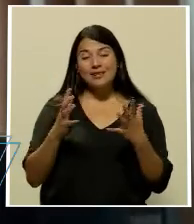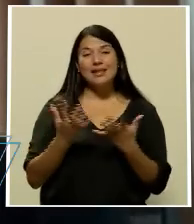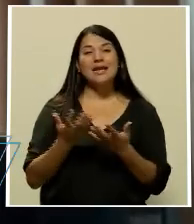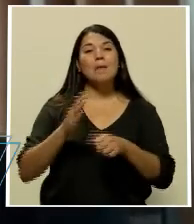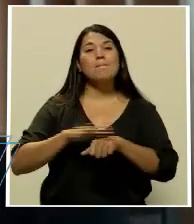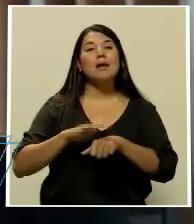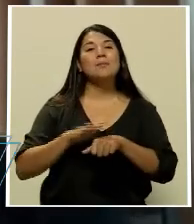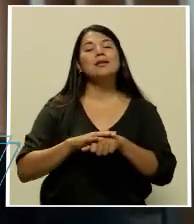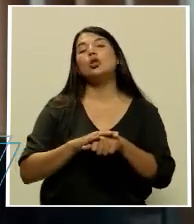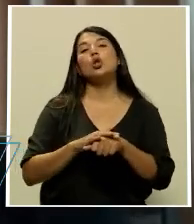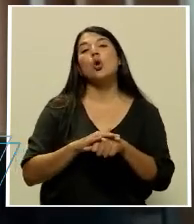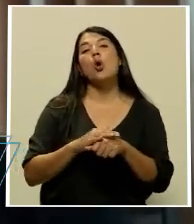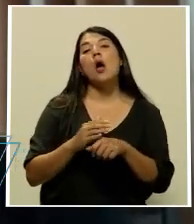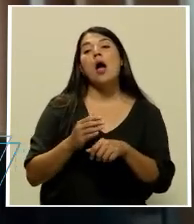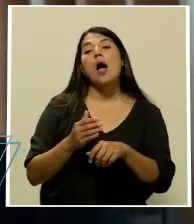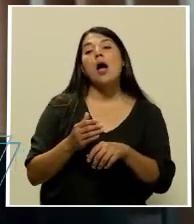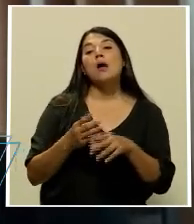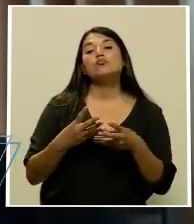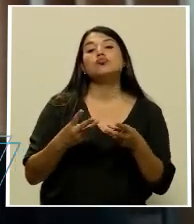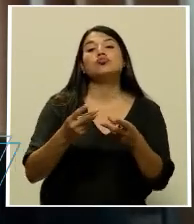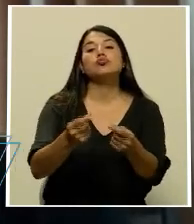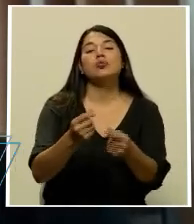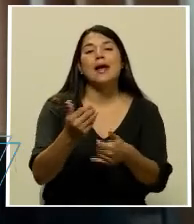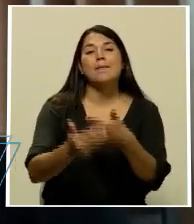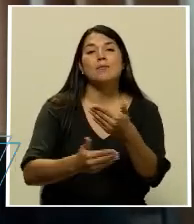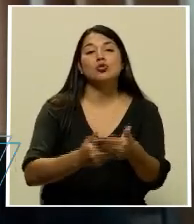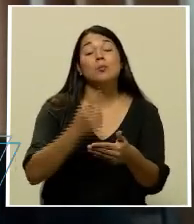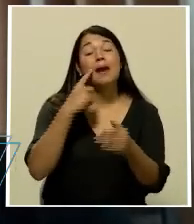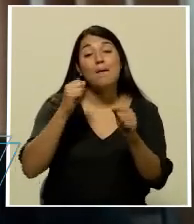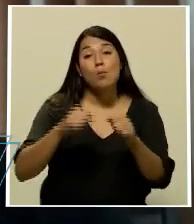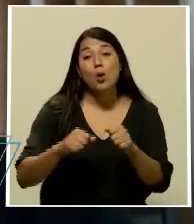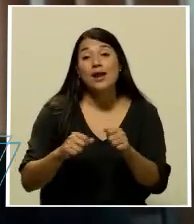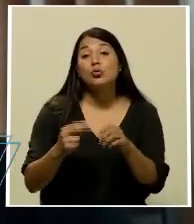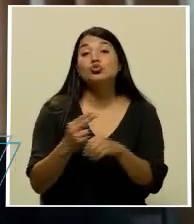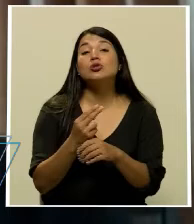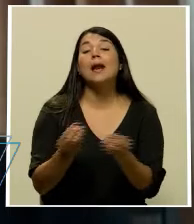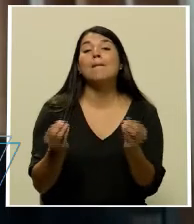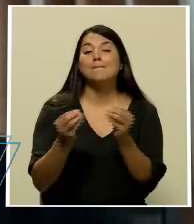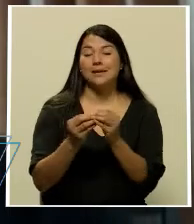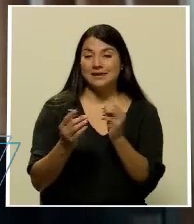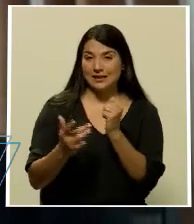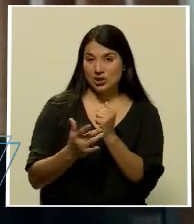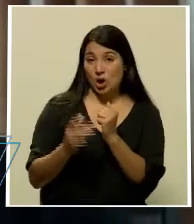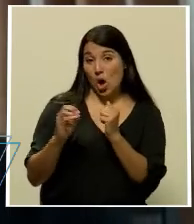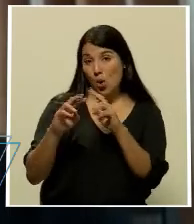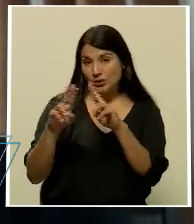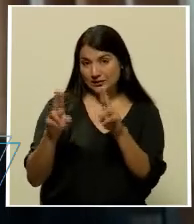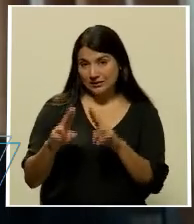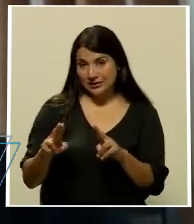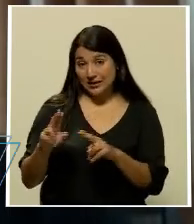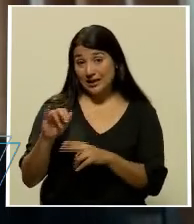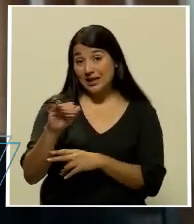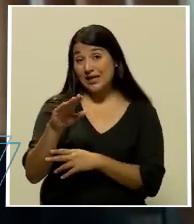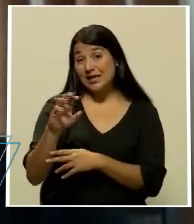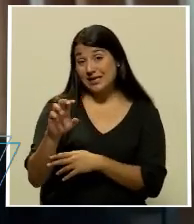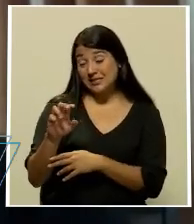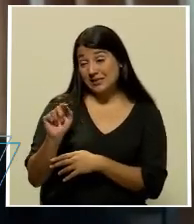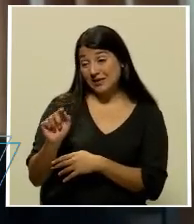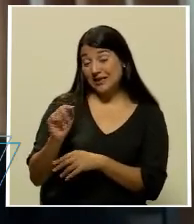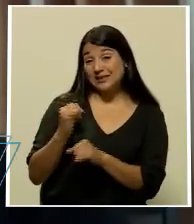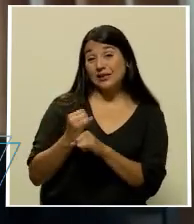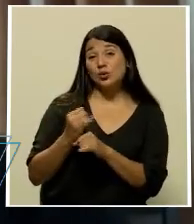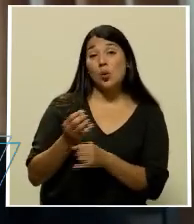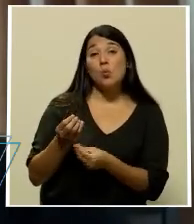de explotación y uso pleno de los recursos tecnológicos. El ICE, como institución pública, ha tomado un